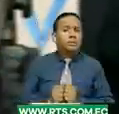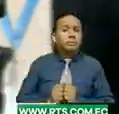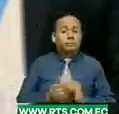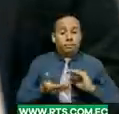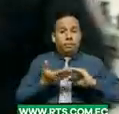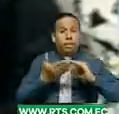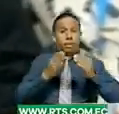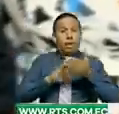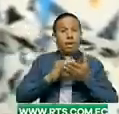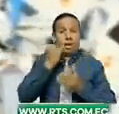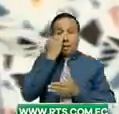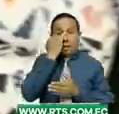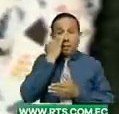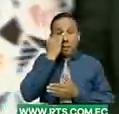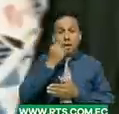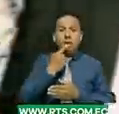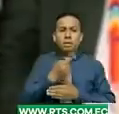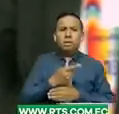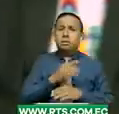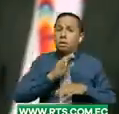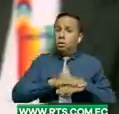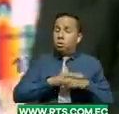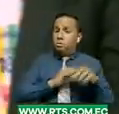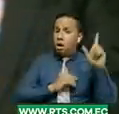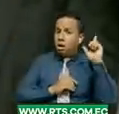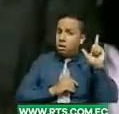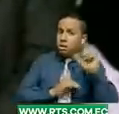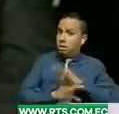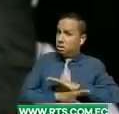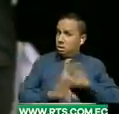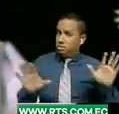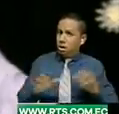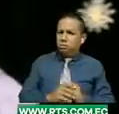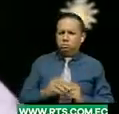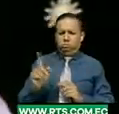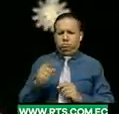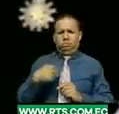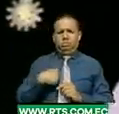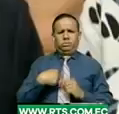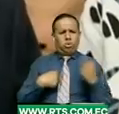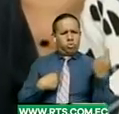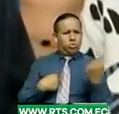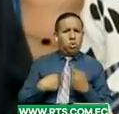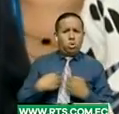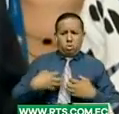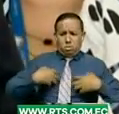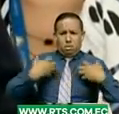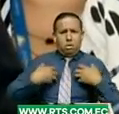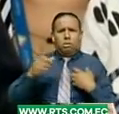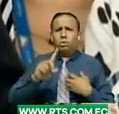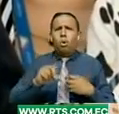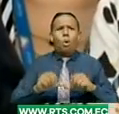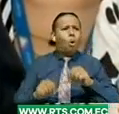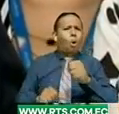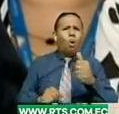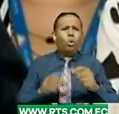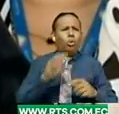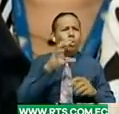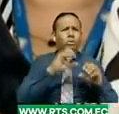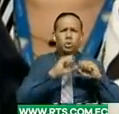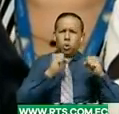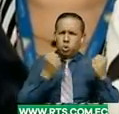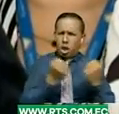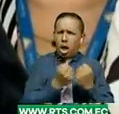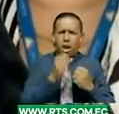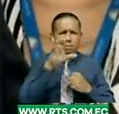es solo de la CONAIE y su dirigente, sino de algunas organizaciones sociales. No solamente la CONAIE. Ha